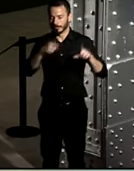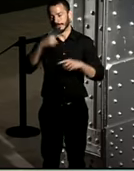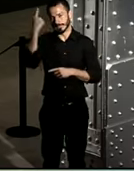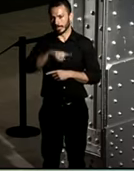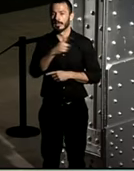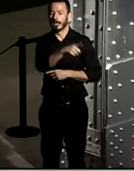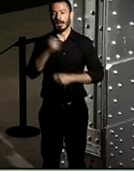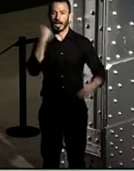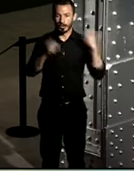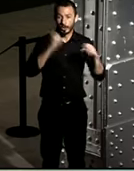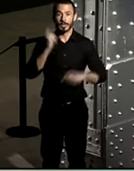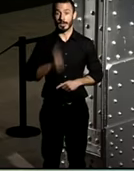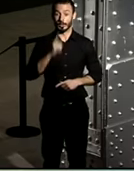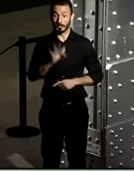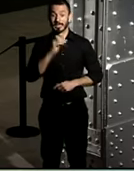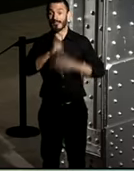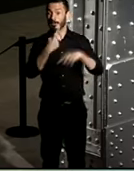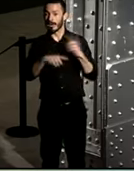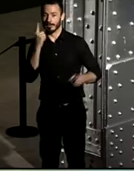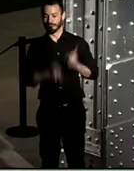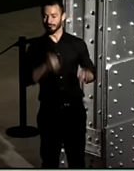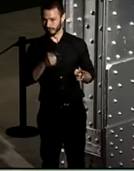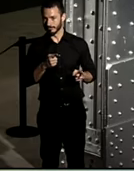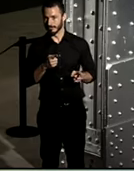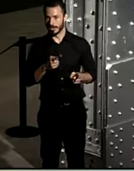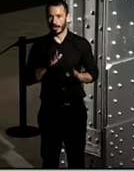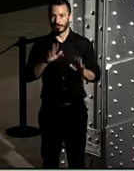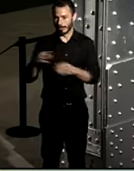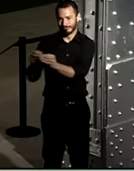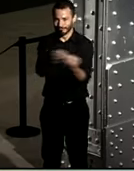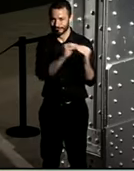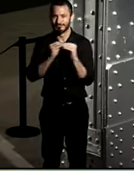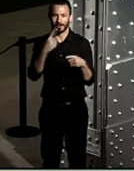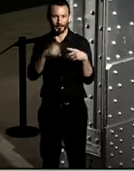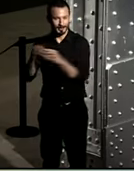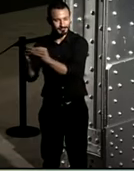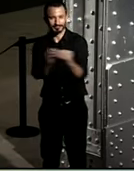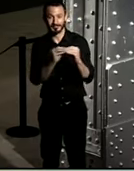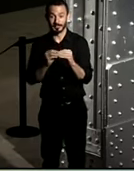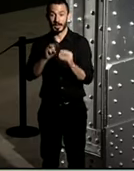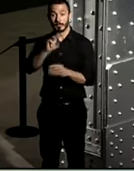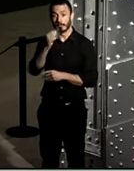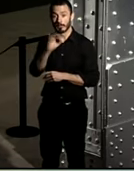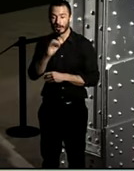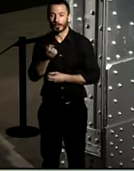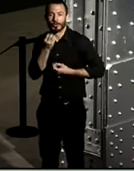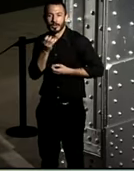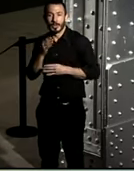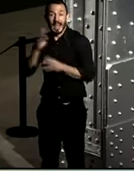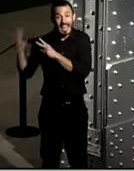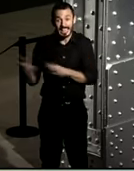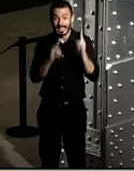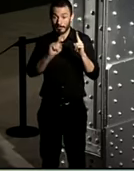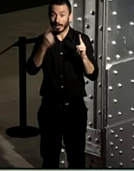es director y además dirige a su familia. O sea que estamos aquí todos con bastantes cosas en común. Contaba Paco que la primera escena que rodó de la película iba a hacer